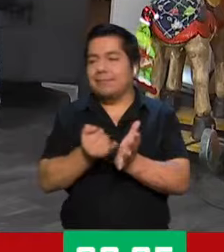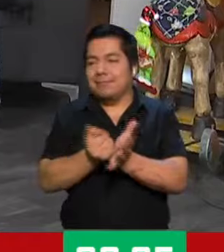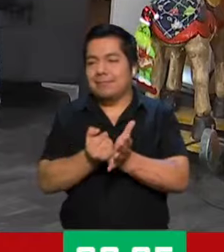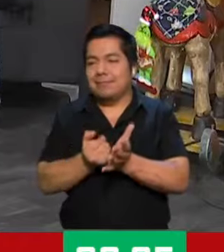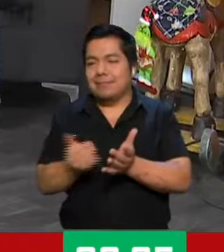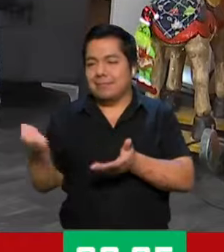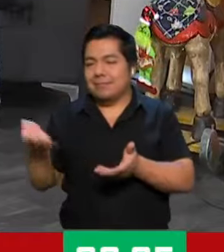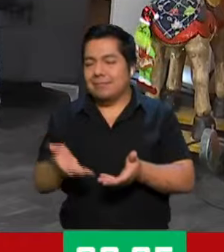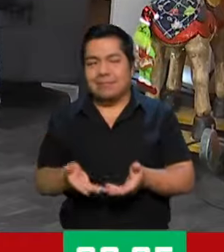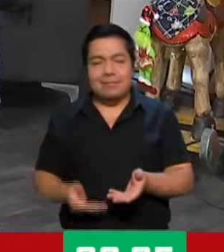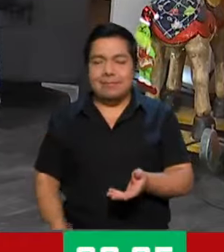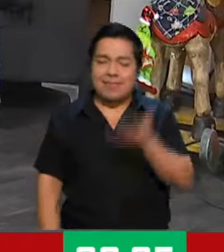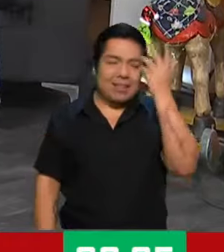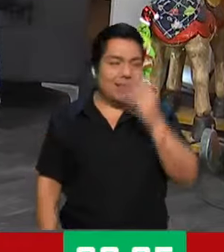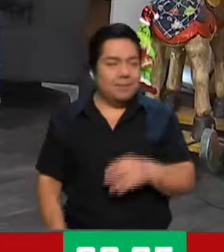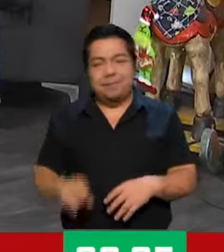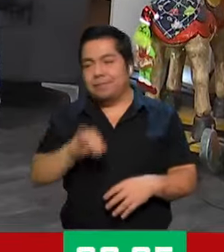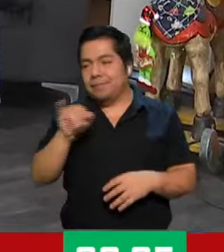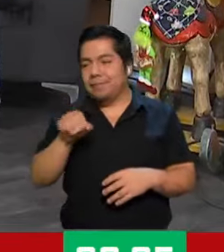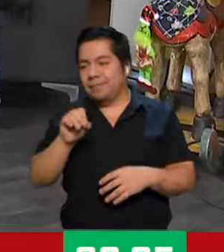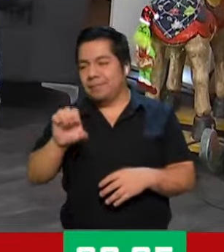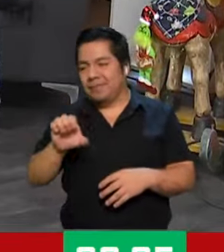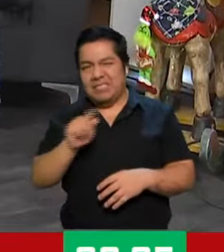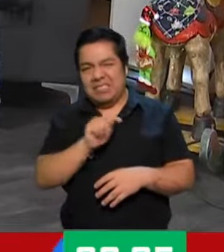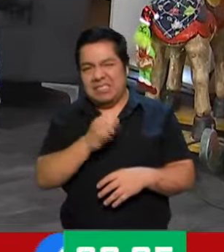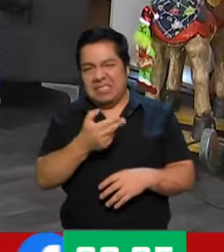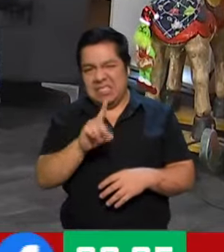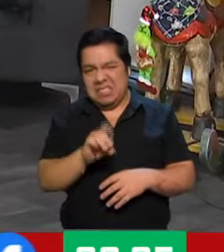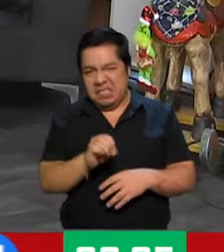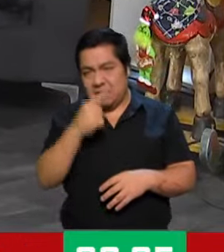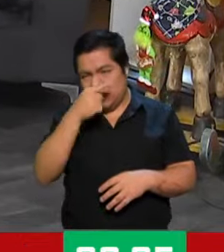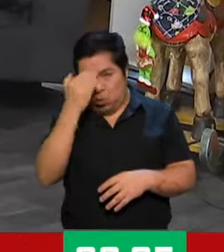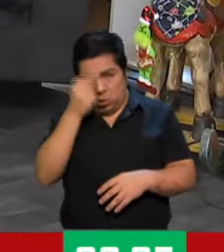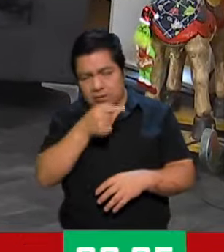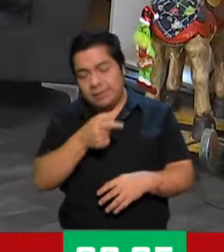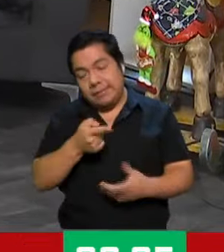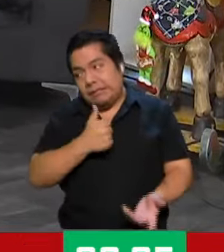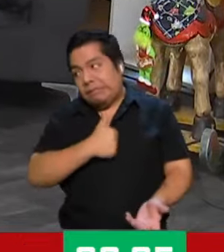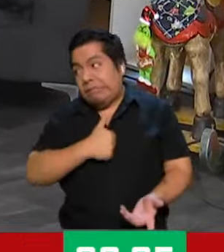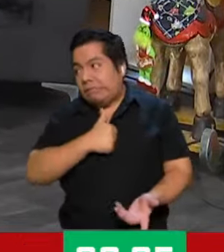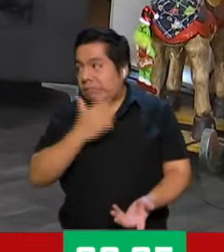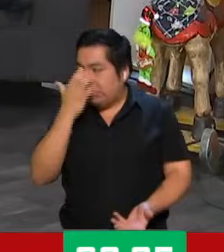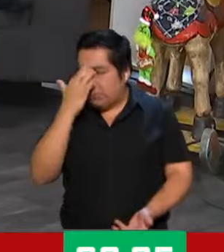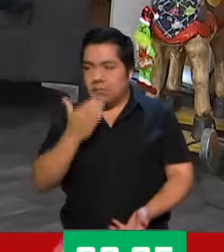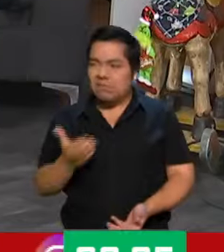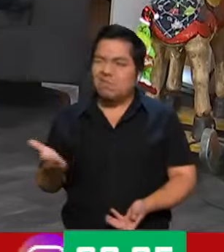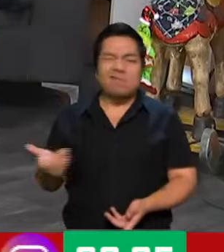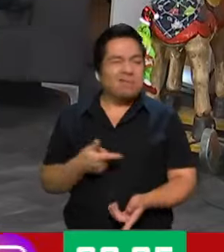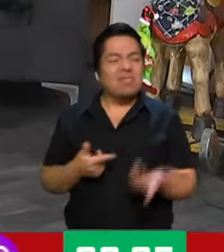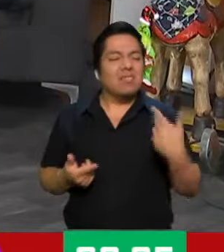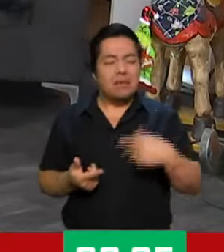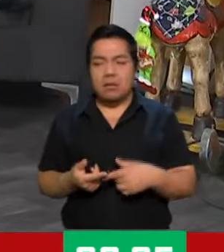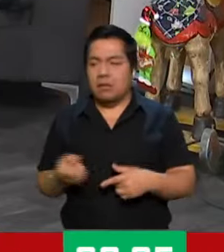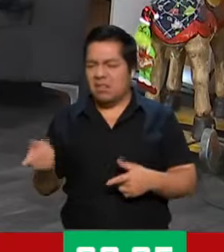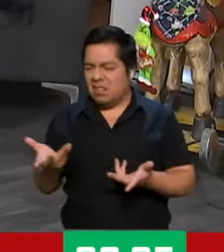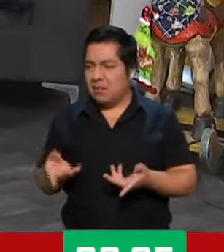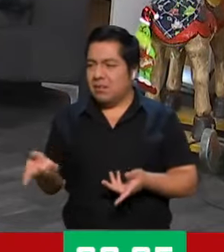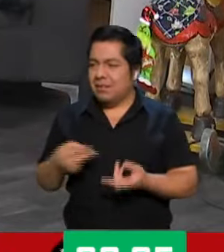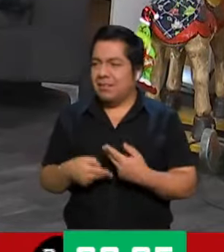qué horror. Sí. Yo te jodo, sí lo conoce al señor, ¿no? Sí, desafortunadamente. Por supuesto. Ahora, ¿qué traes? Yo no sé qué haces aquí.